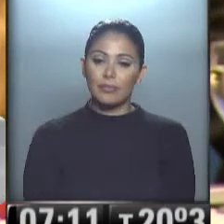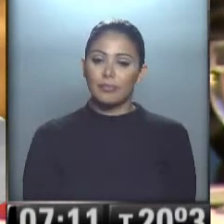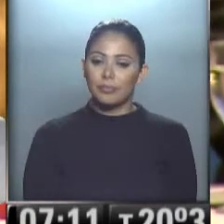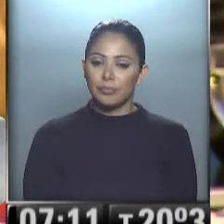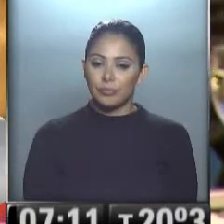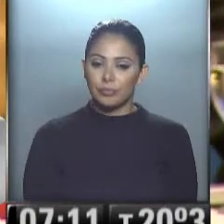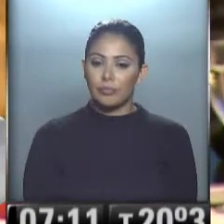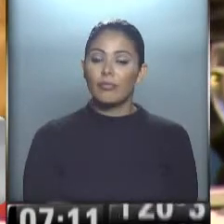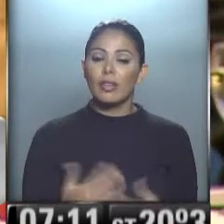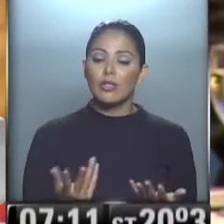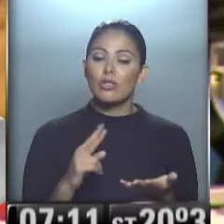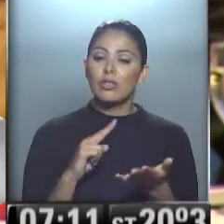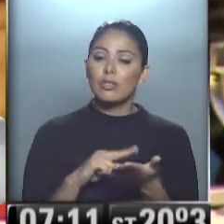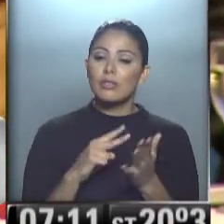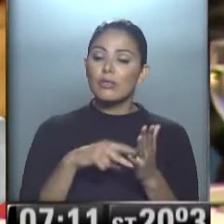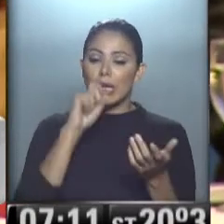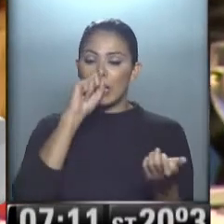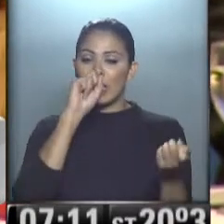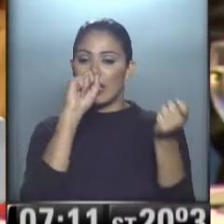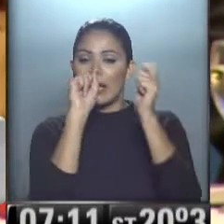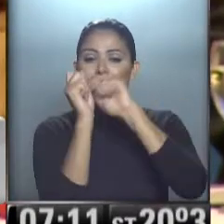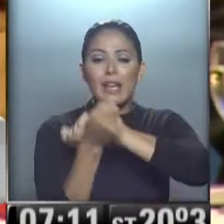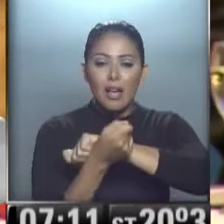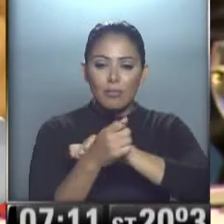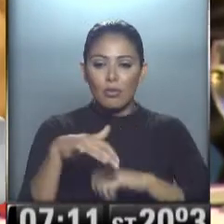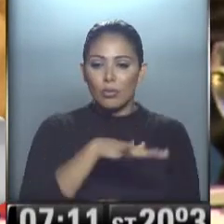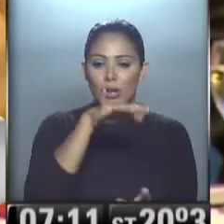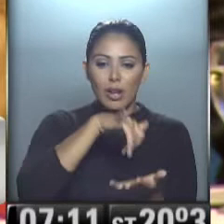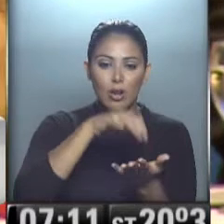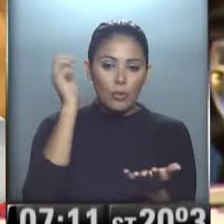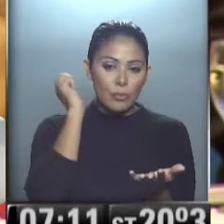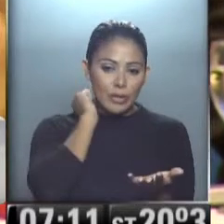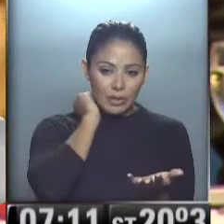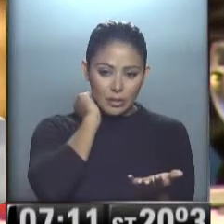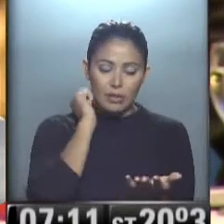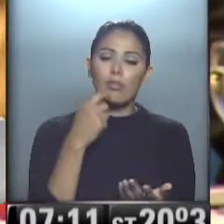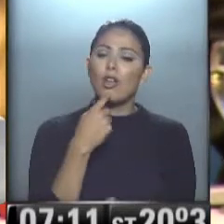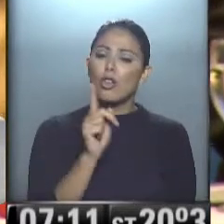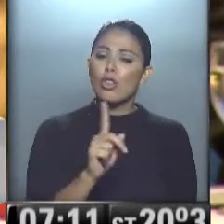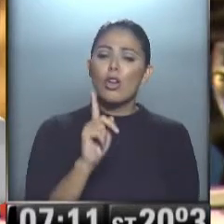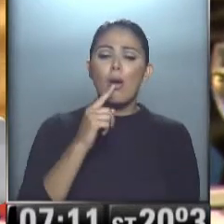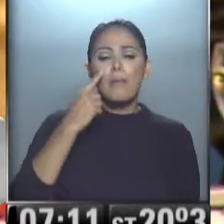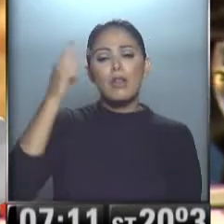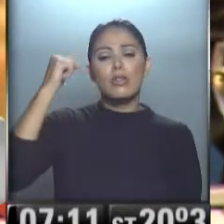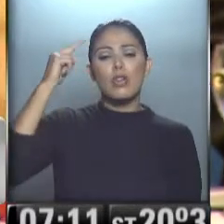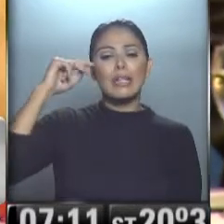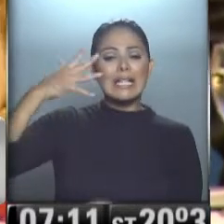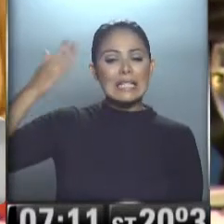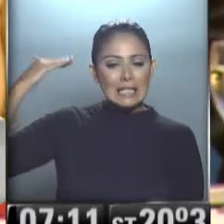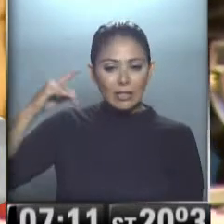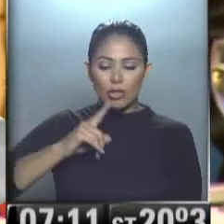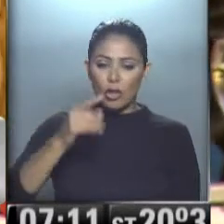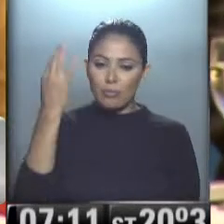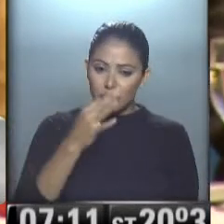que significó la transformación de Aeroparque, no digo desde aquel 1995,